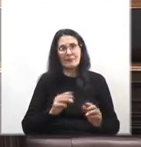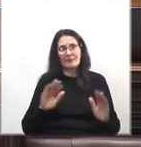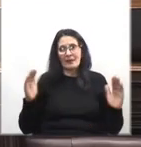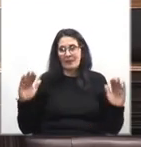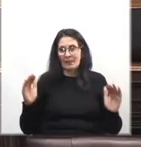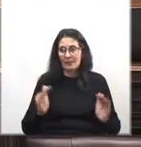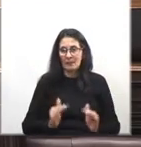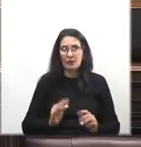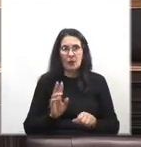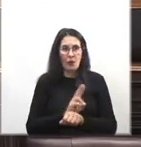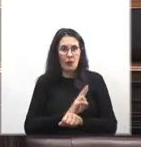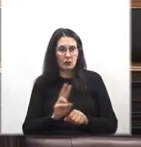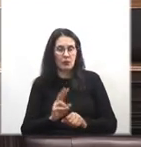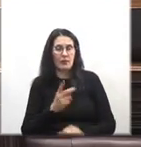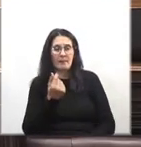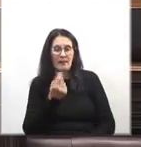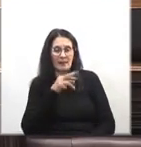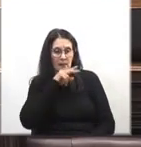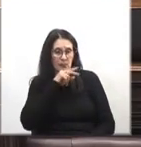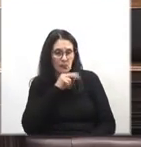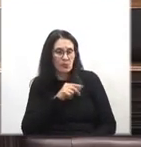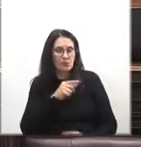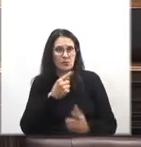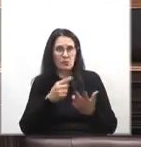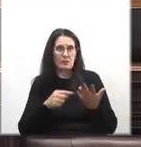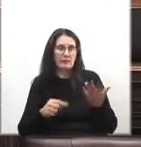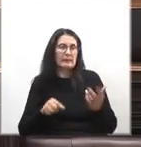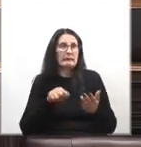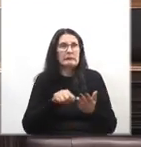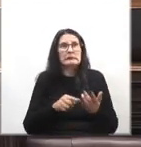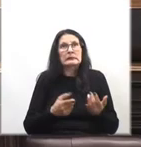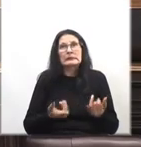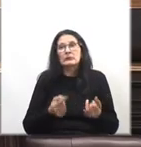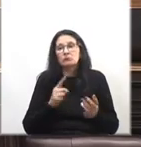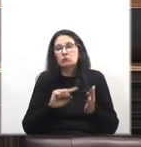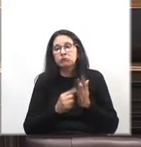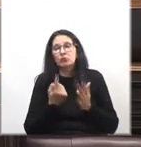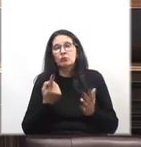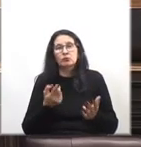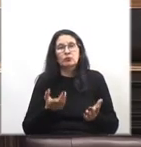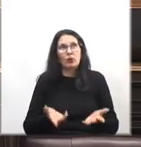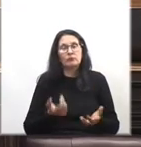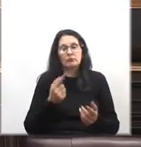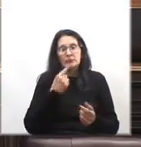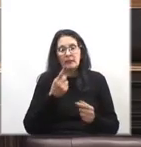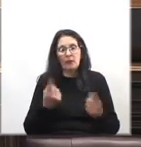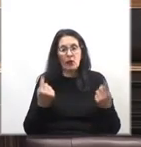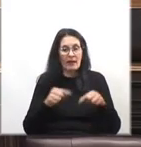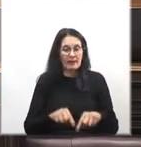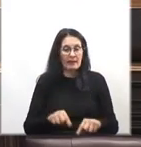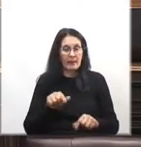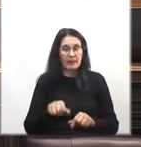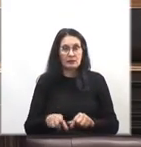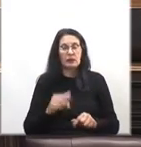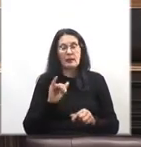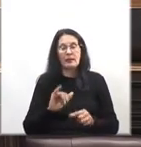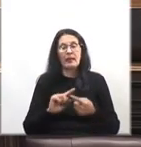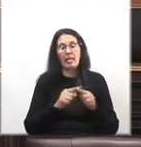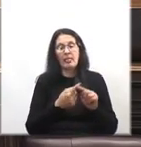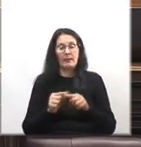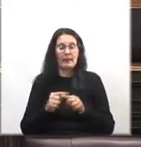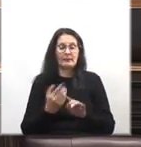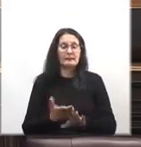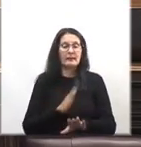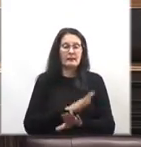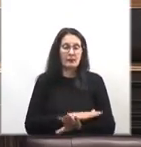disminuyendo los controles sobre el lavado de activos, una cuestión que quedó más que manifiesta durante la interpelación y en debates previos.